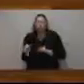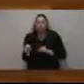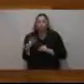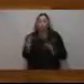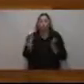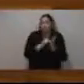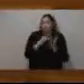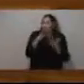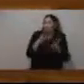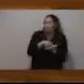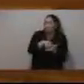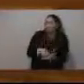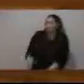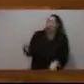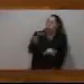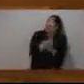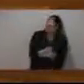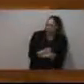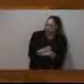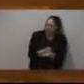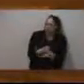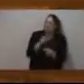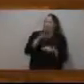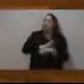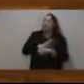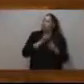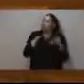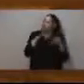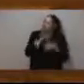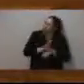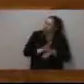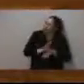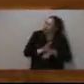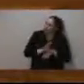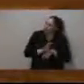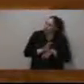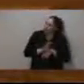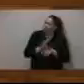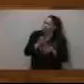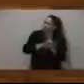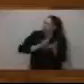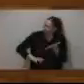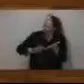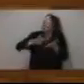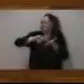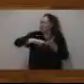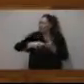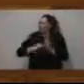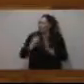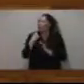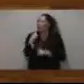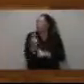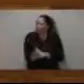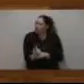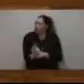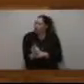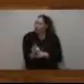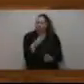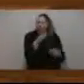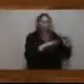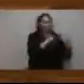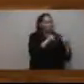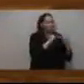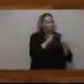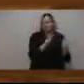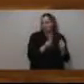vuelven a surgir dudas. Señor consejero, le pregunto si no hubo en este sentido ningún informe técnico que declarase que no era conveniente su construcción por